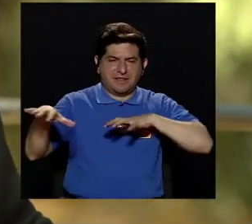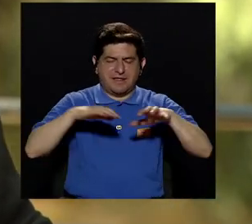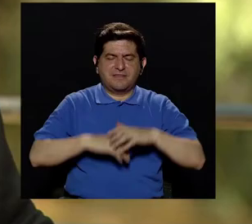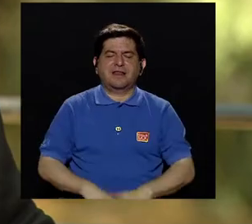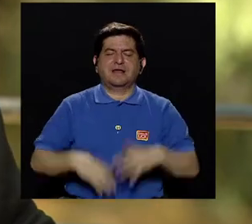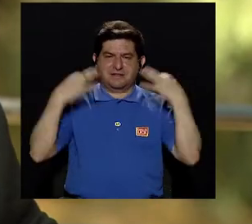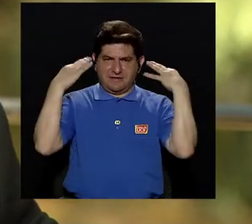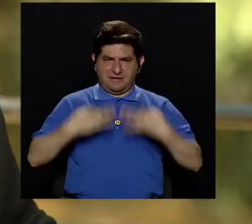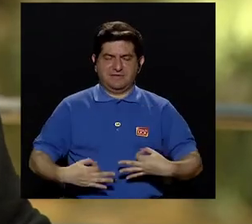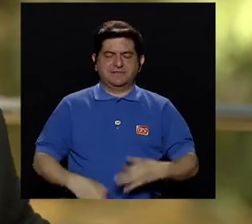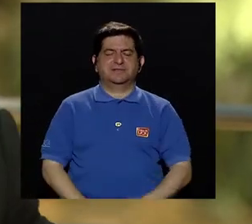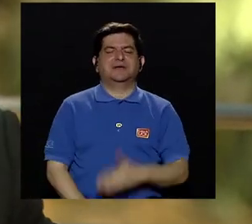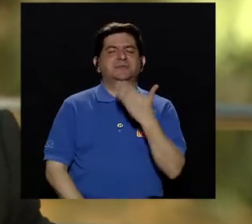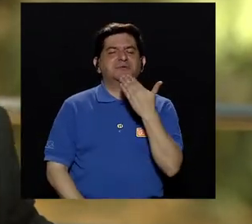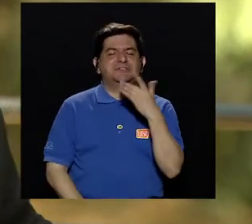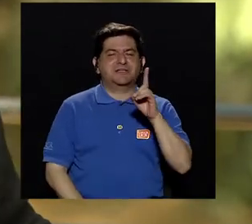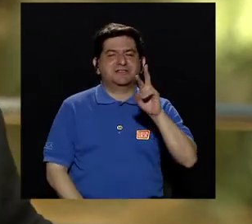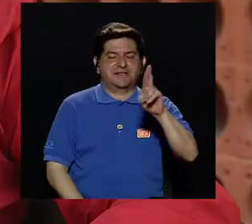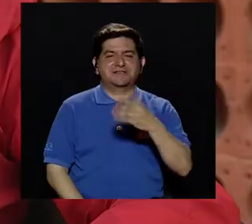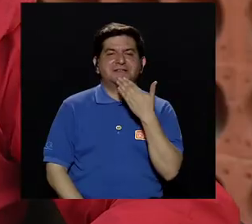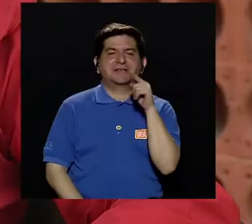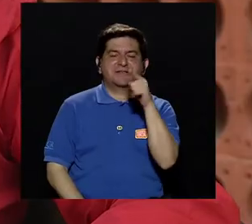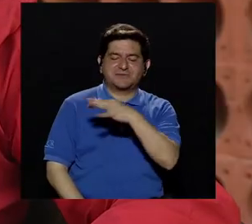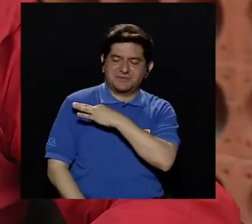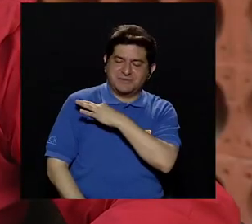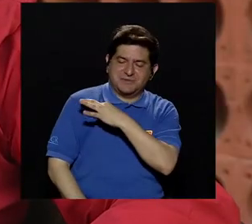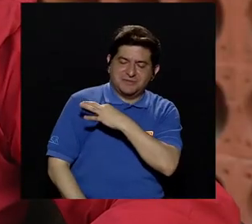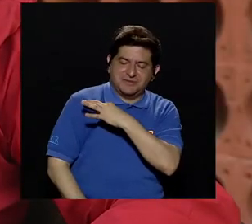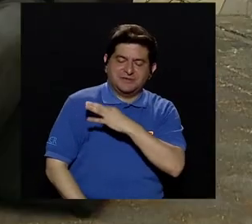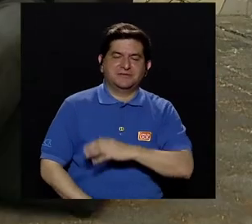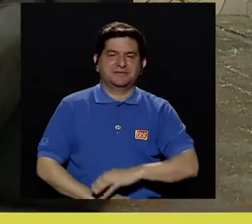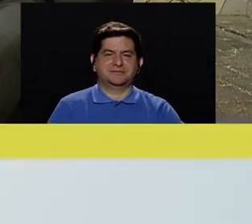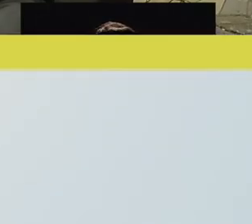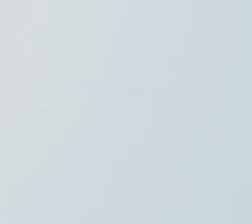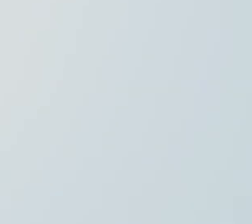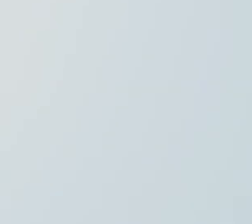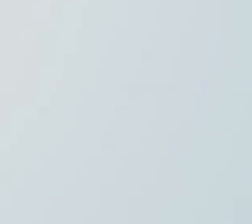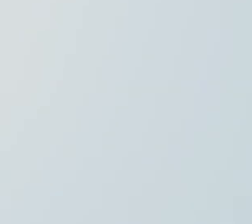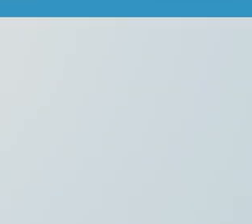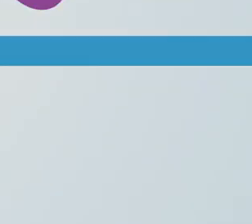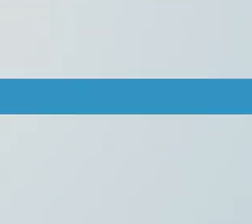actividad física con esta. Doctor, muchísimas gracias. Gracias a ustedes por la invitación. Gracias a ustedes.